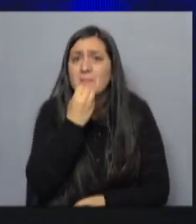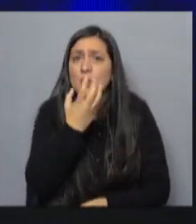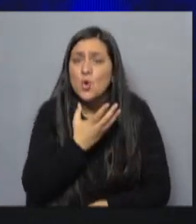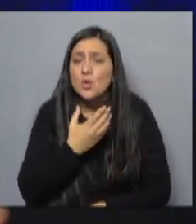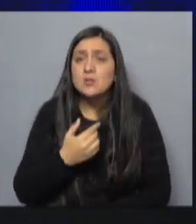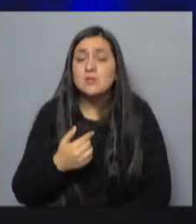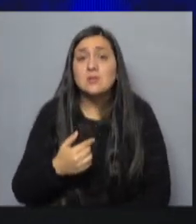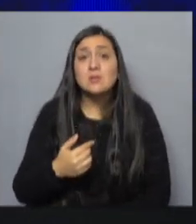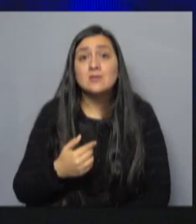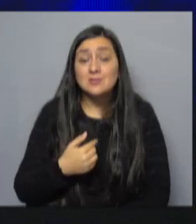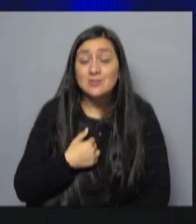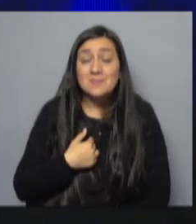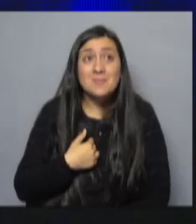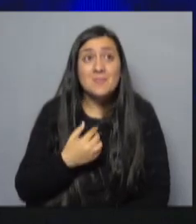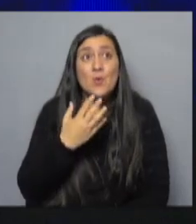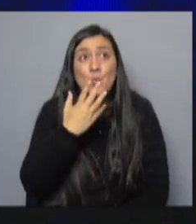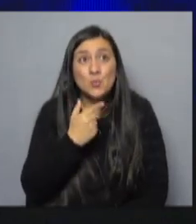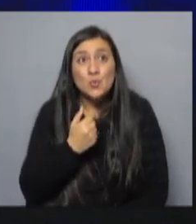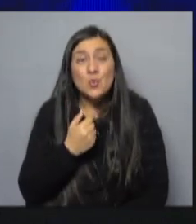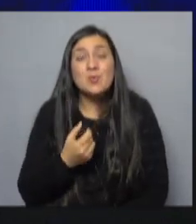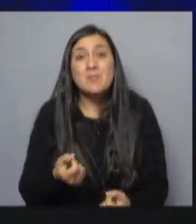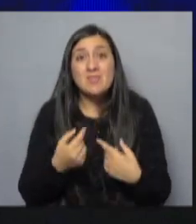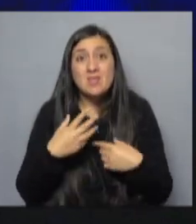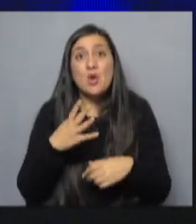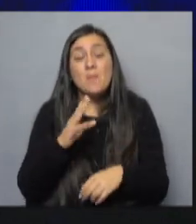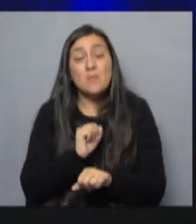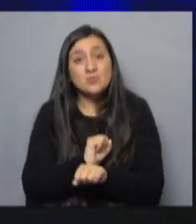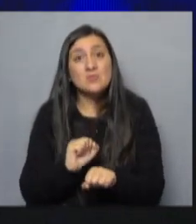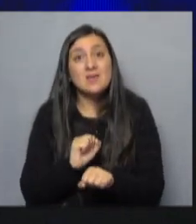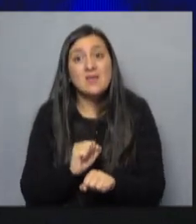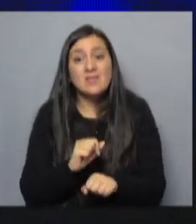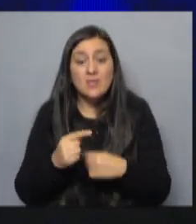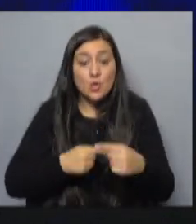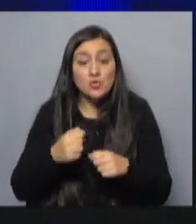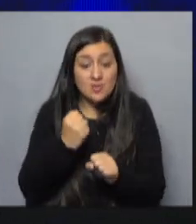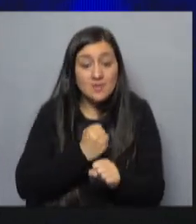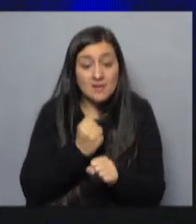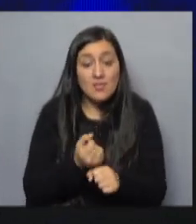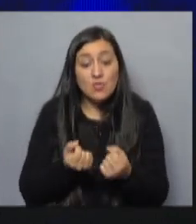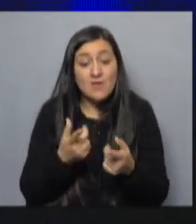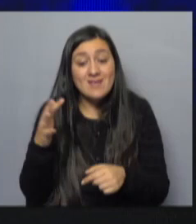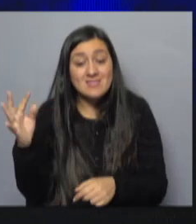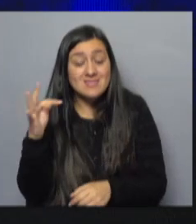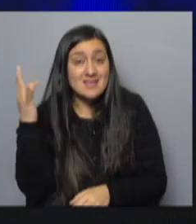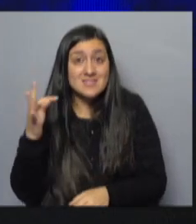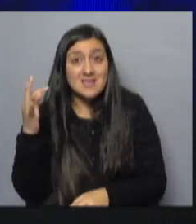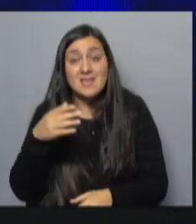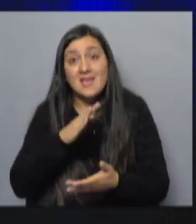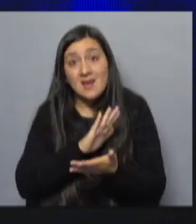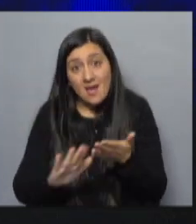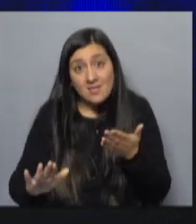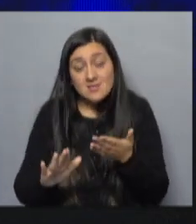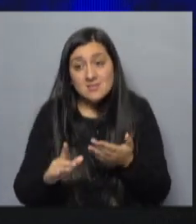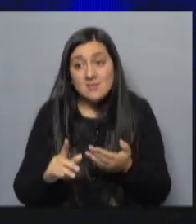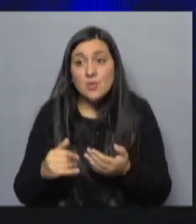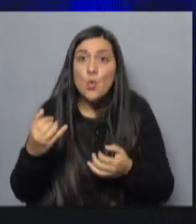Yo salí con el mismo gusto de eso, ¿no? Salí, me brindaron la posibilidad de seguirlo haciendo honorariamente, pero cuando aparece